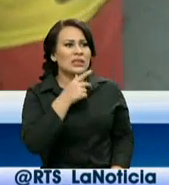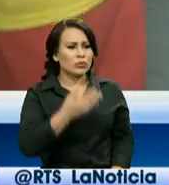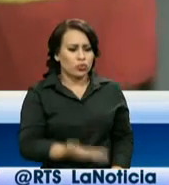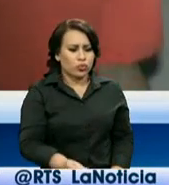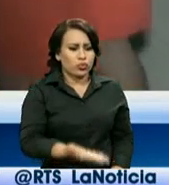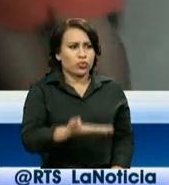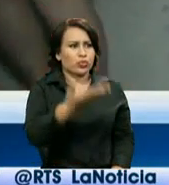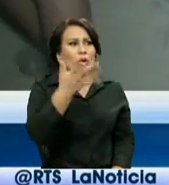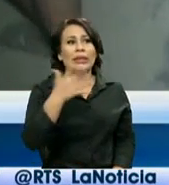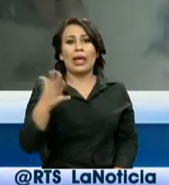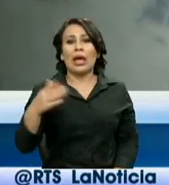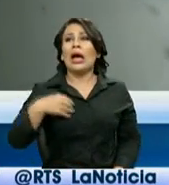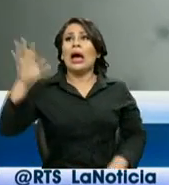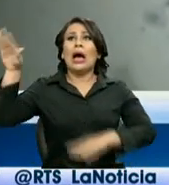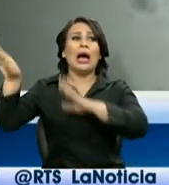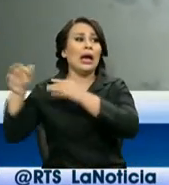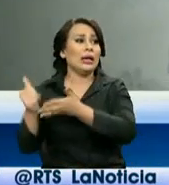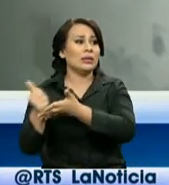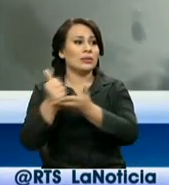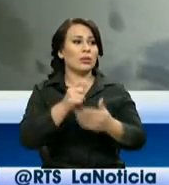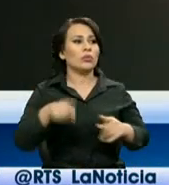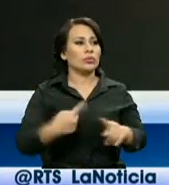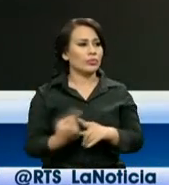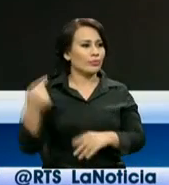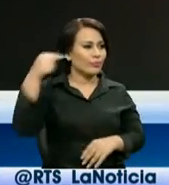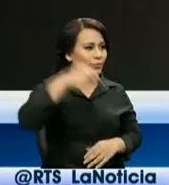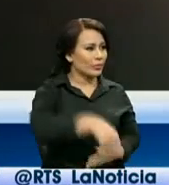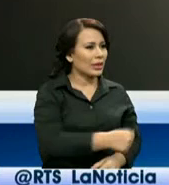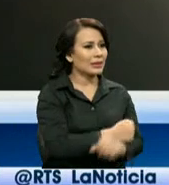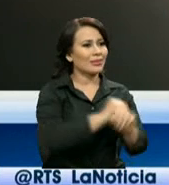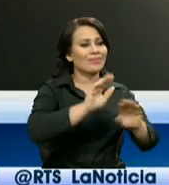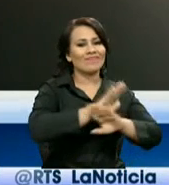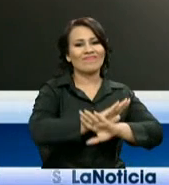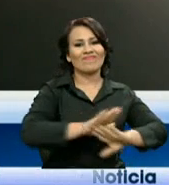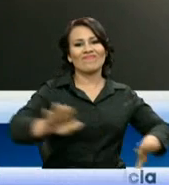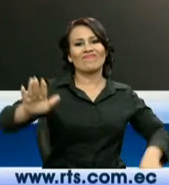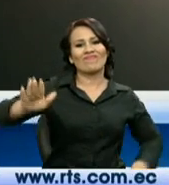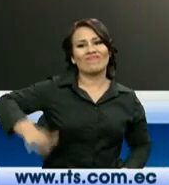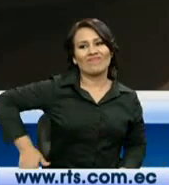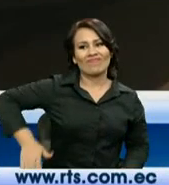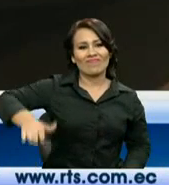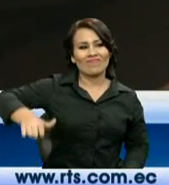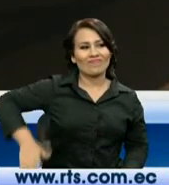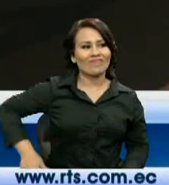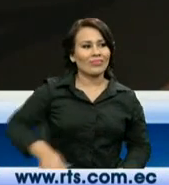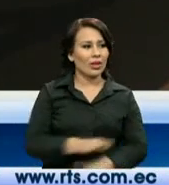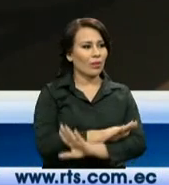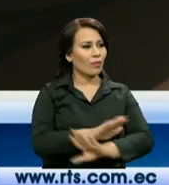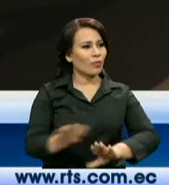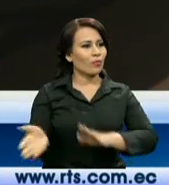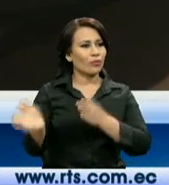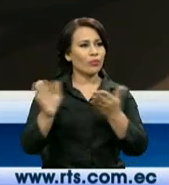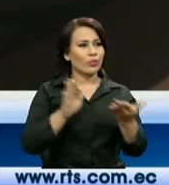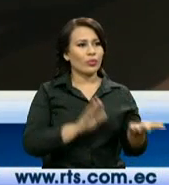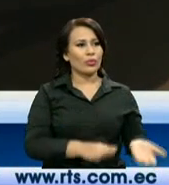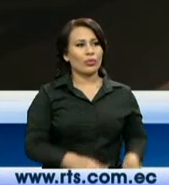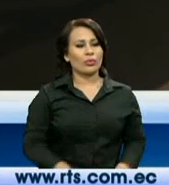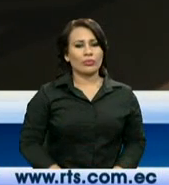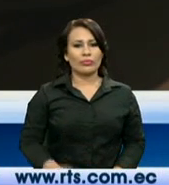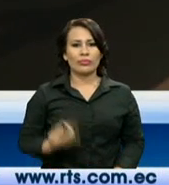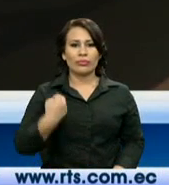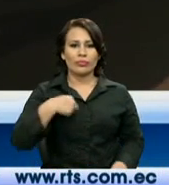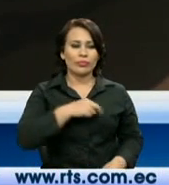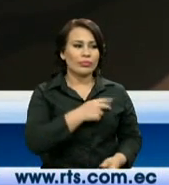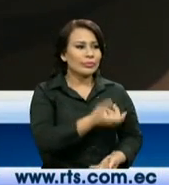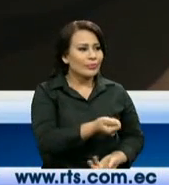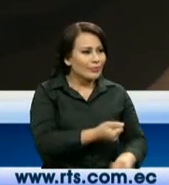hizo pedir ayuda. Cuando acudieron a rescatarlo, ya era demasiado tarde. A otro compañero mío, los tres lo sacamos arriba.